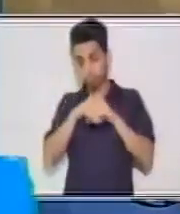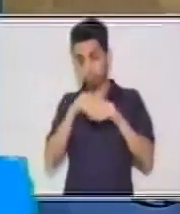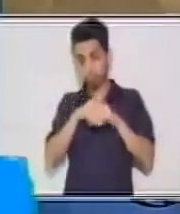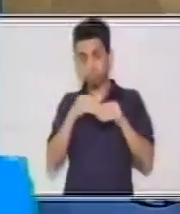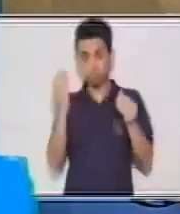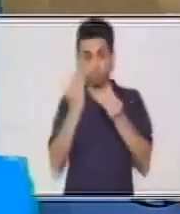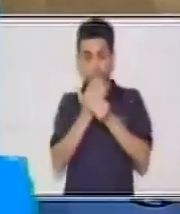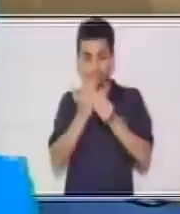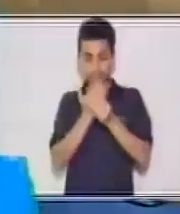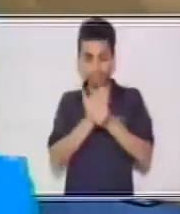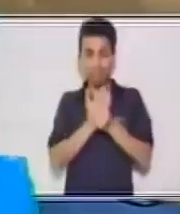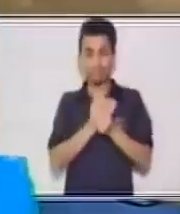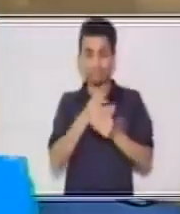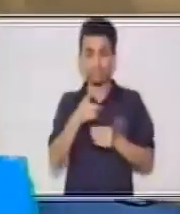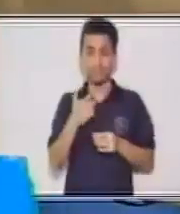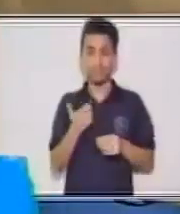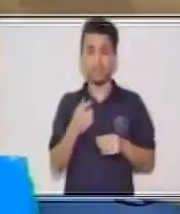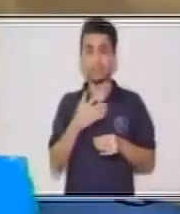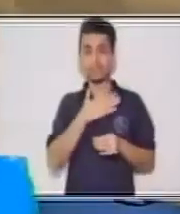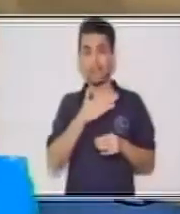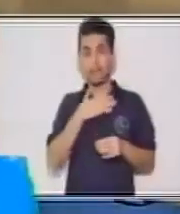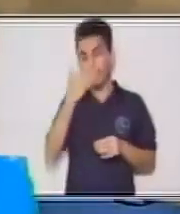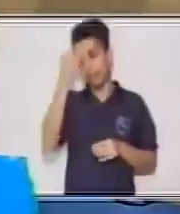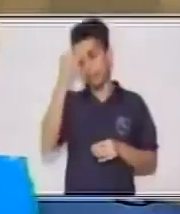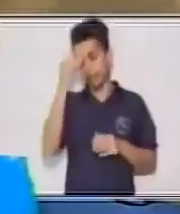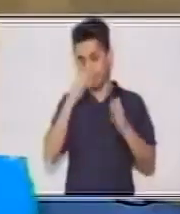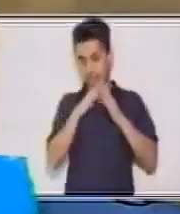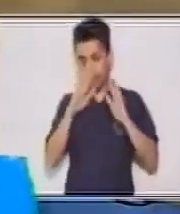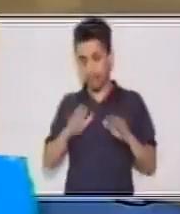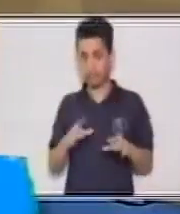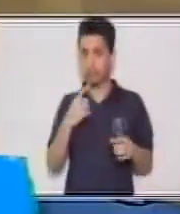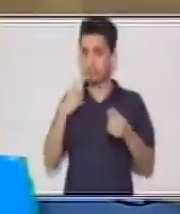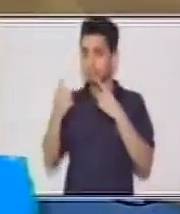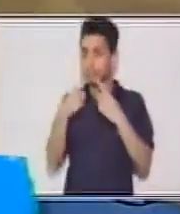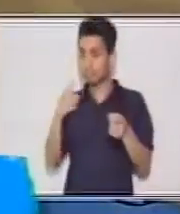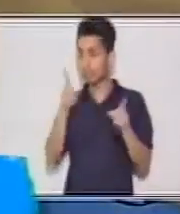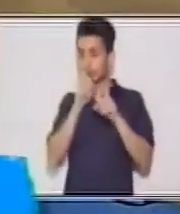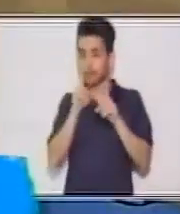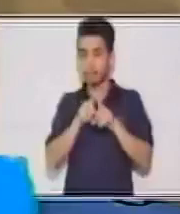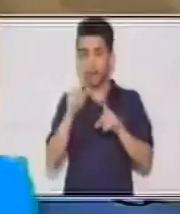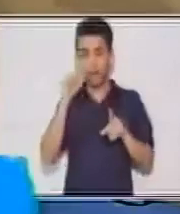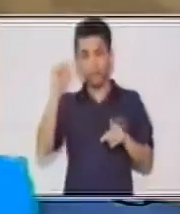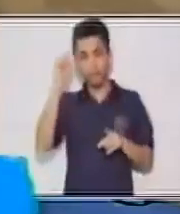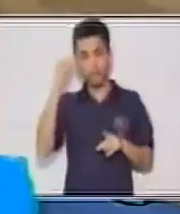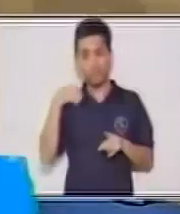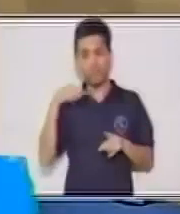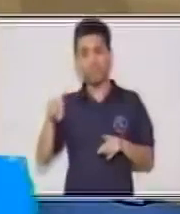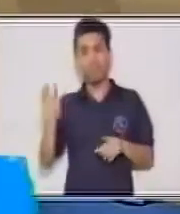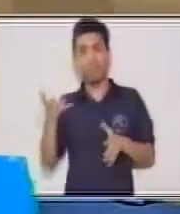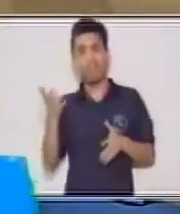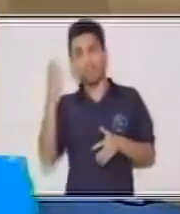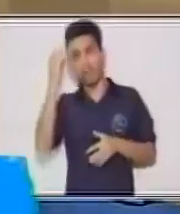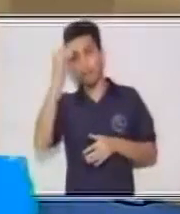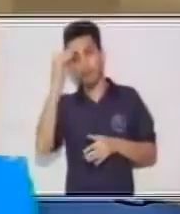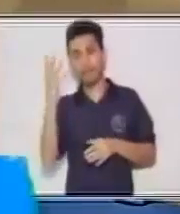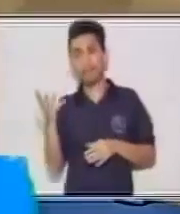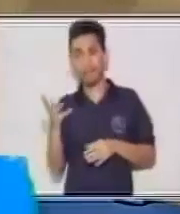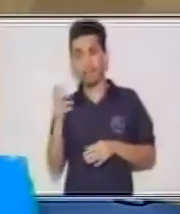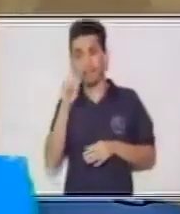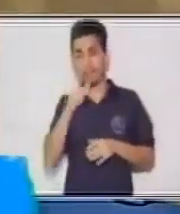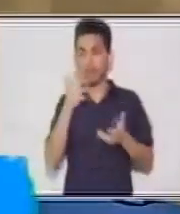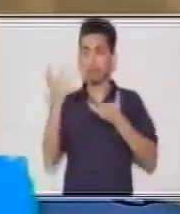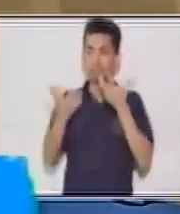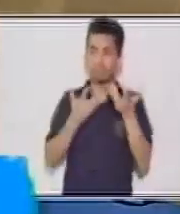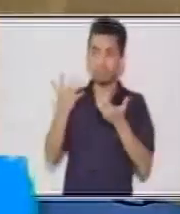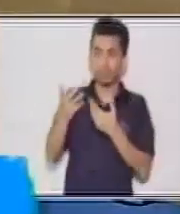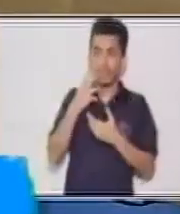su portafolio Aprendo en Casa y comentar, ¿verdad?, con algún adulto lo que ustedes aprendieron el día de hoy. Pueden compartirlo